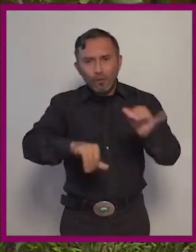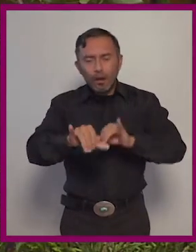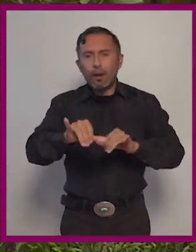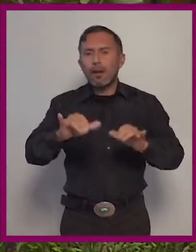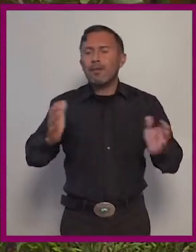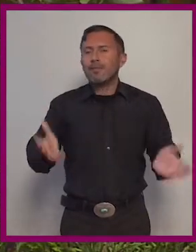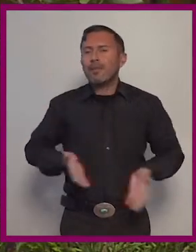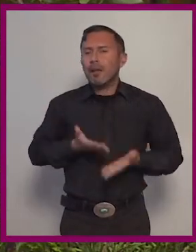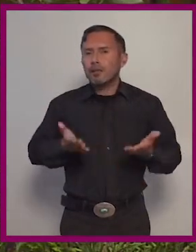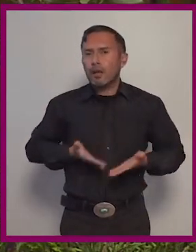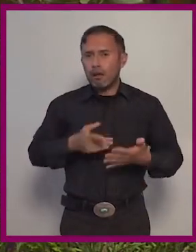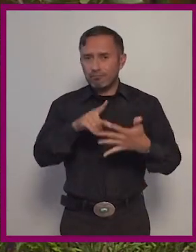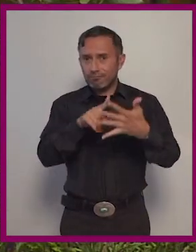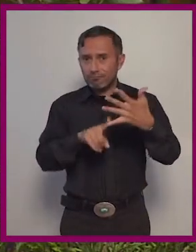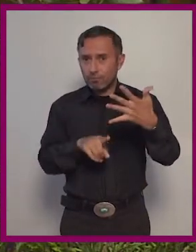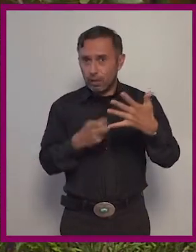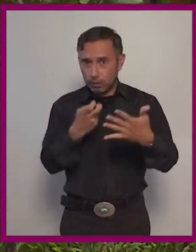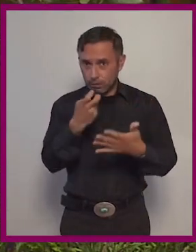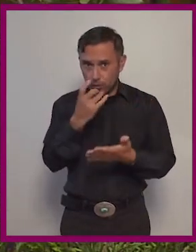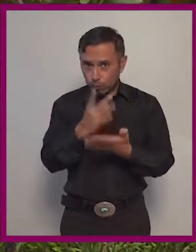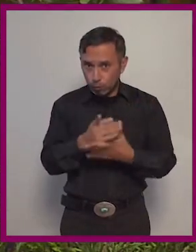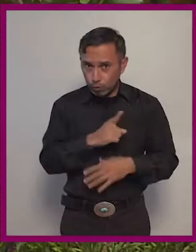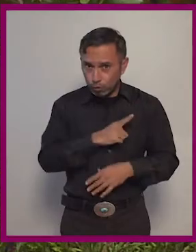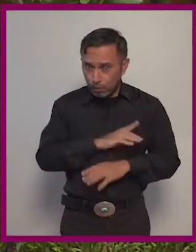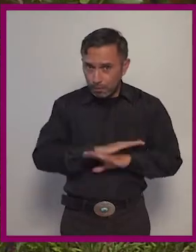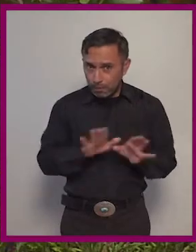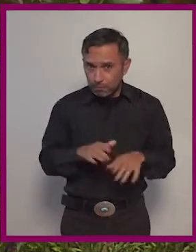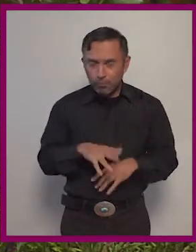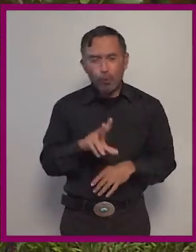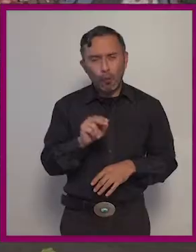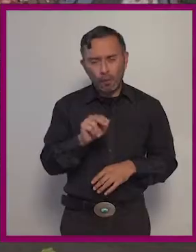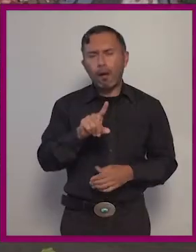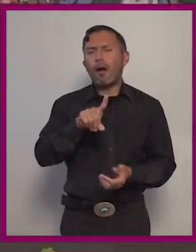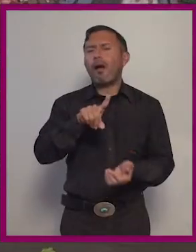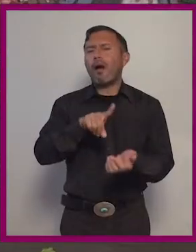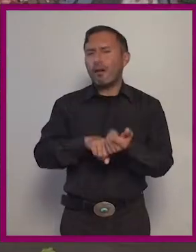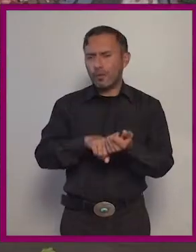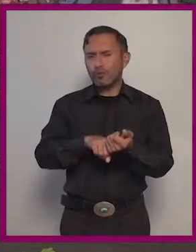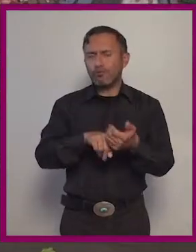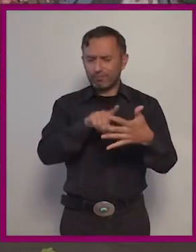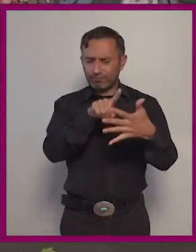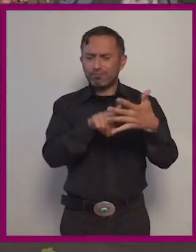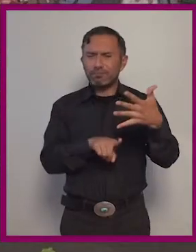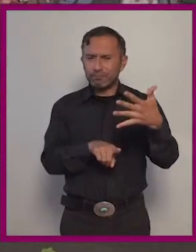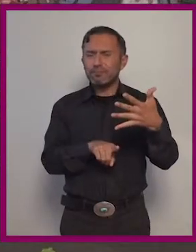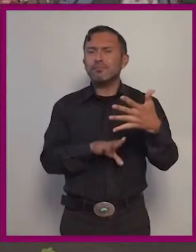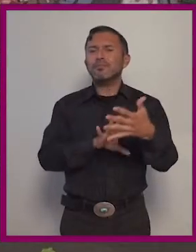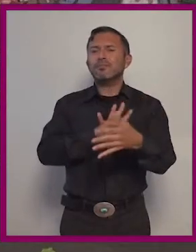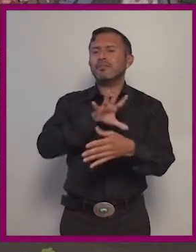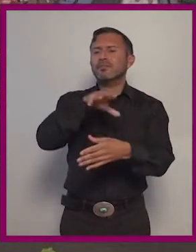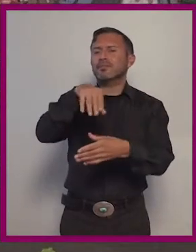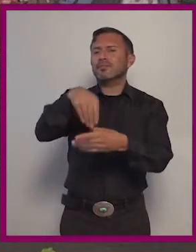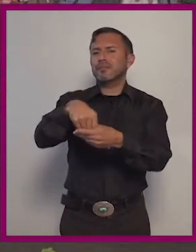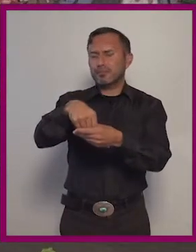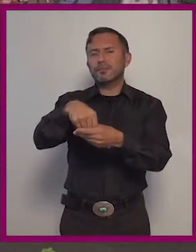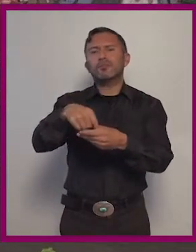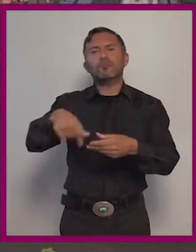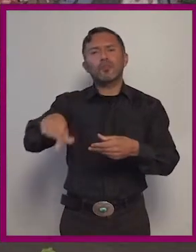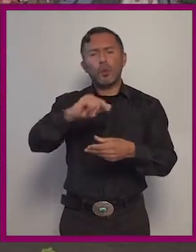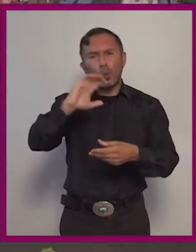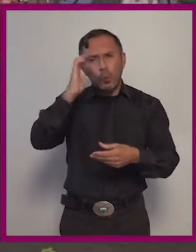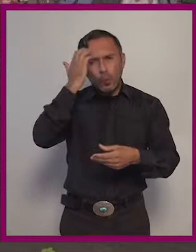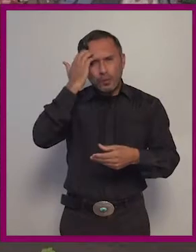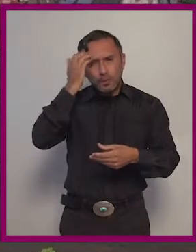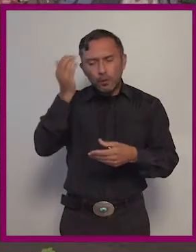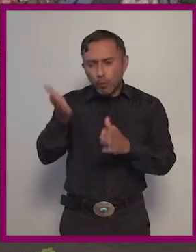más ahí, sino que estas forman parte de lo que podríamos decir la construcción de conocimiento